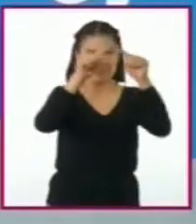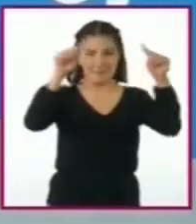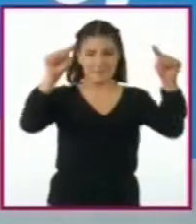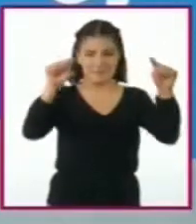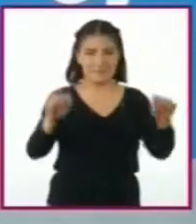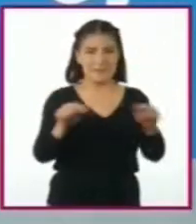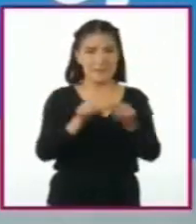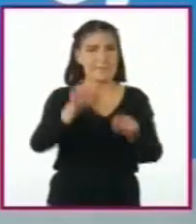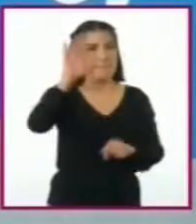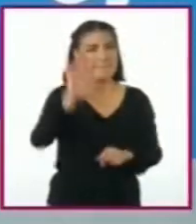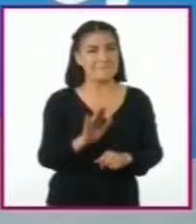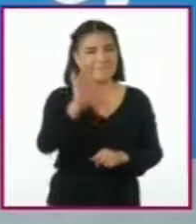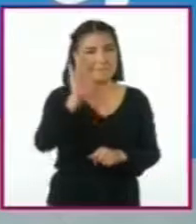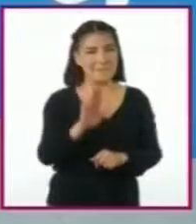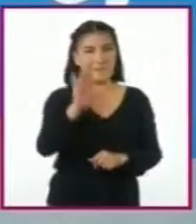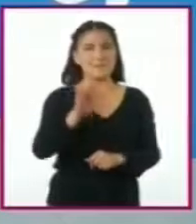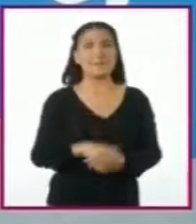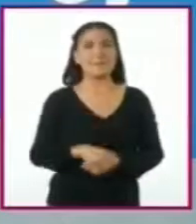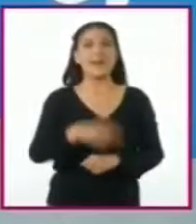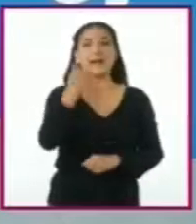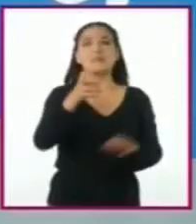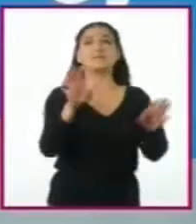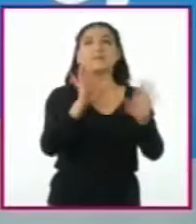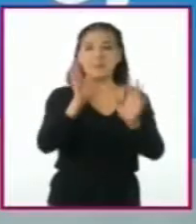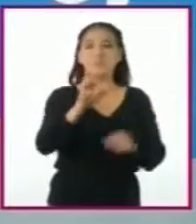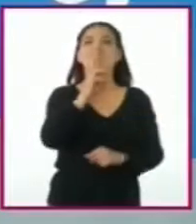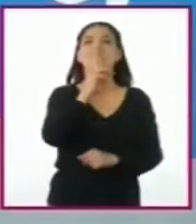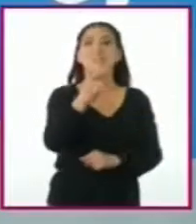son semejantes. Así hemos resuelto